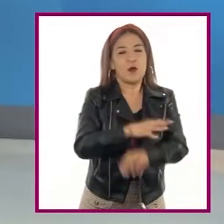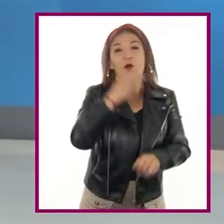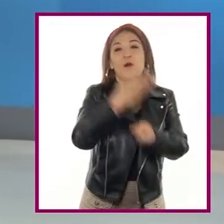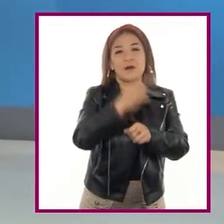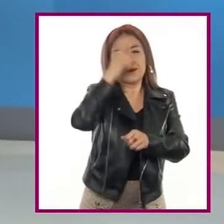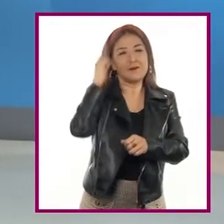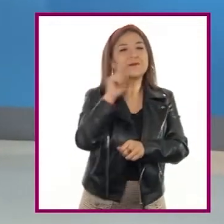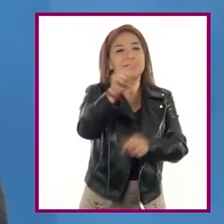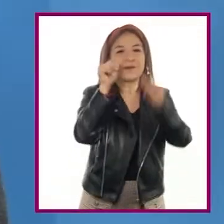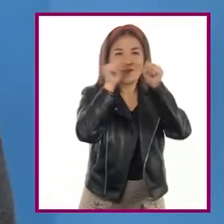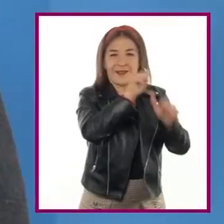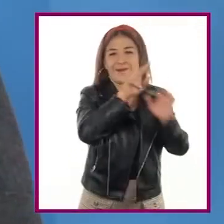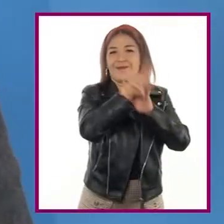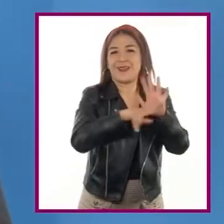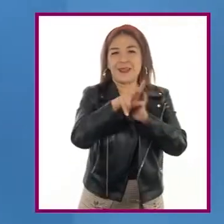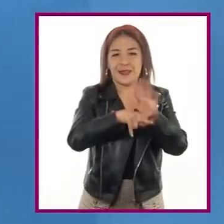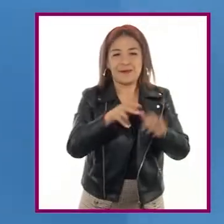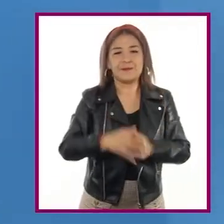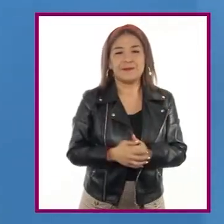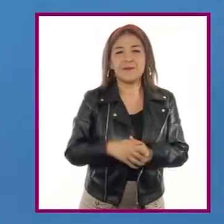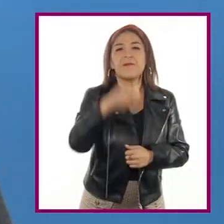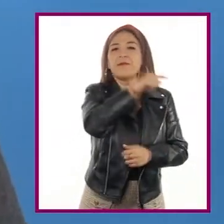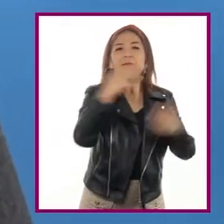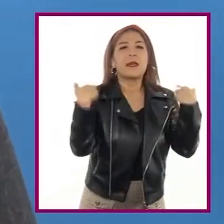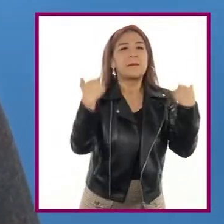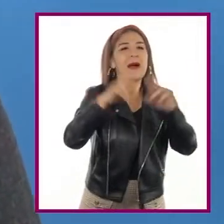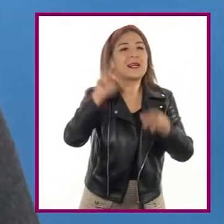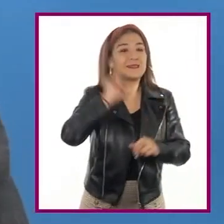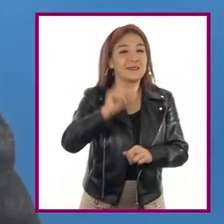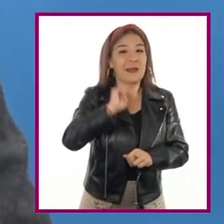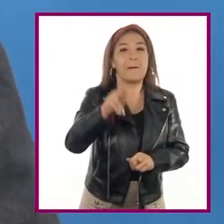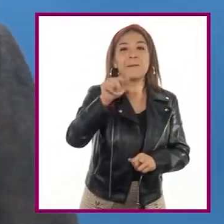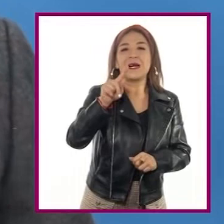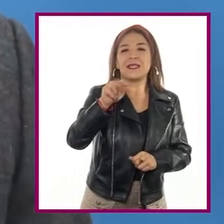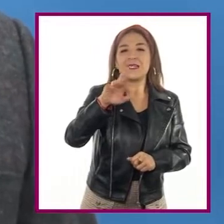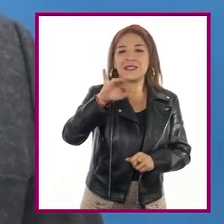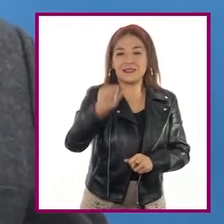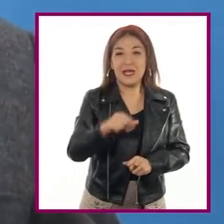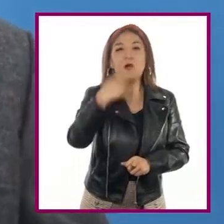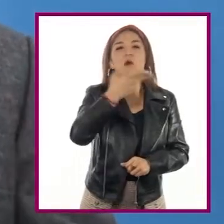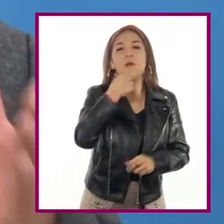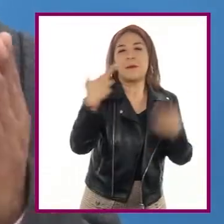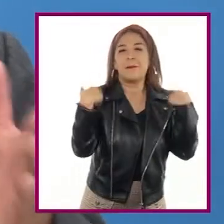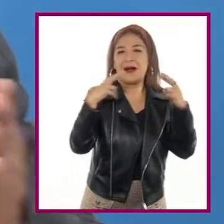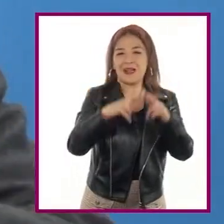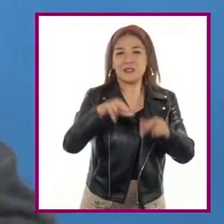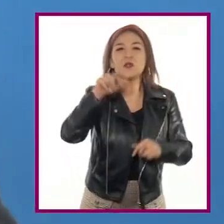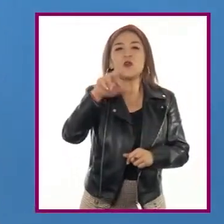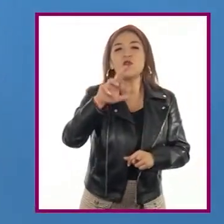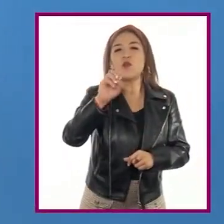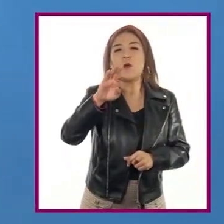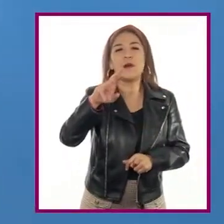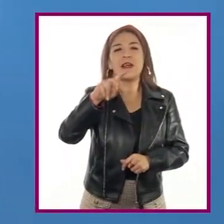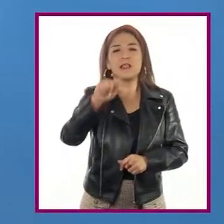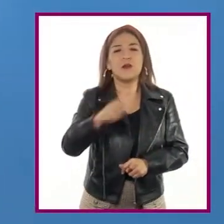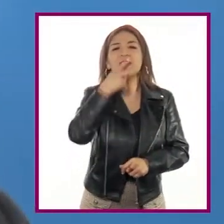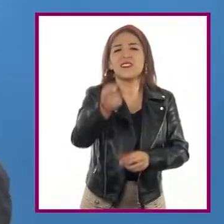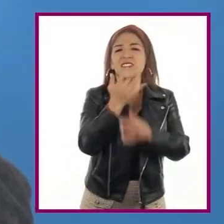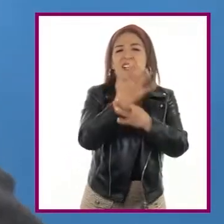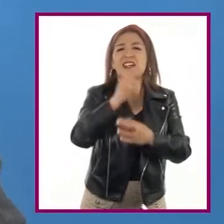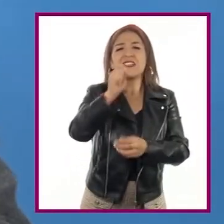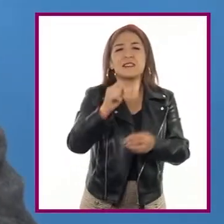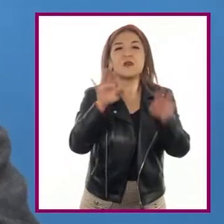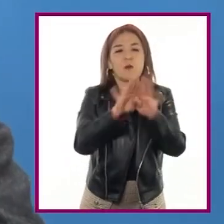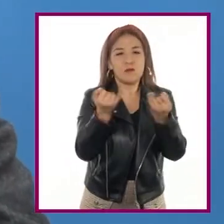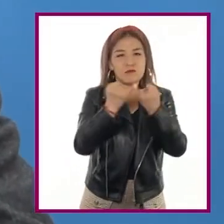atención al siguiente video? En el que la maestra Patricia Germán y el maestro Roberto Romero nos explican qué es la autonomía y